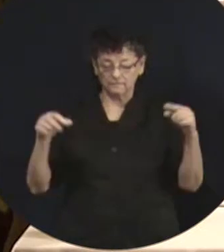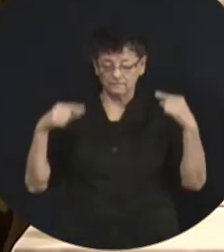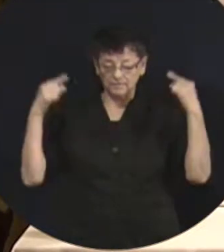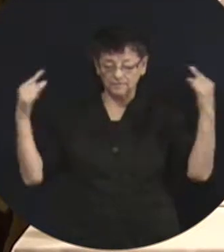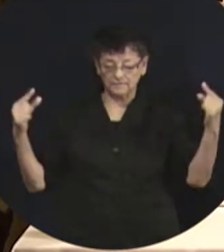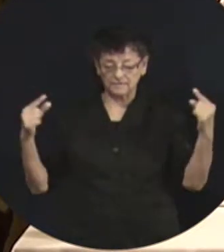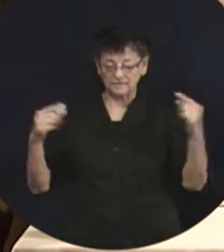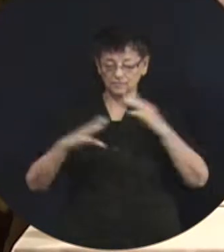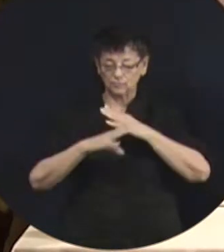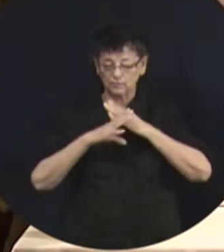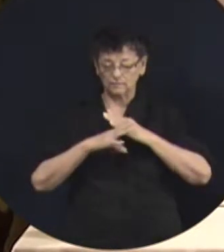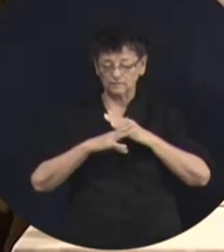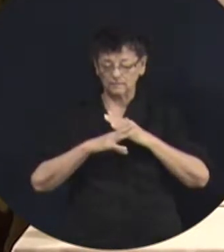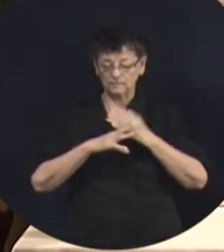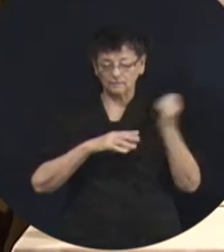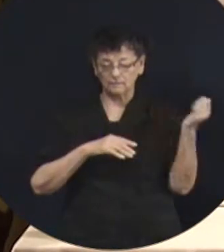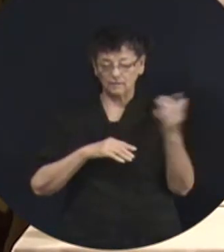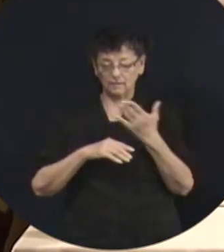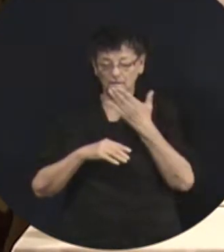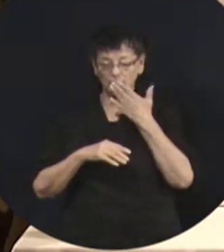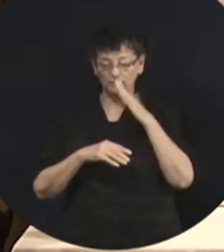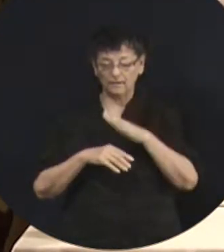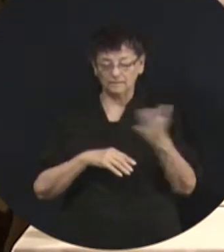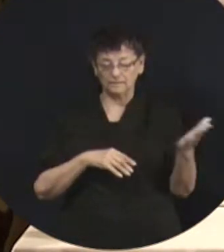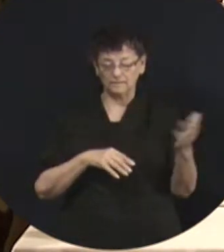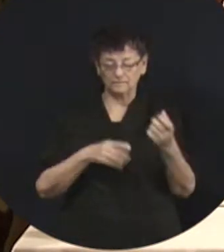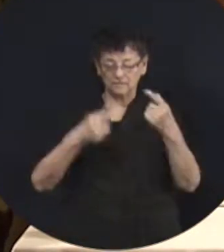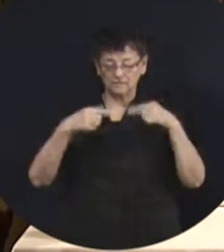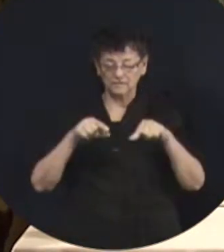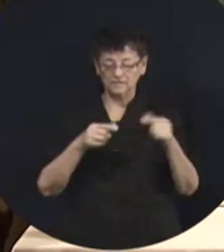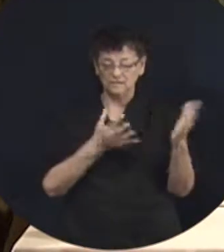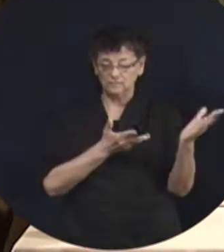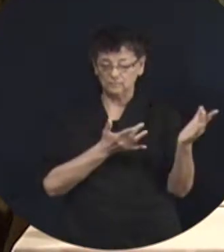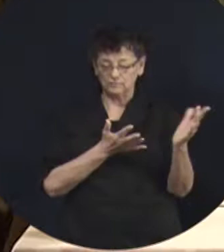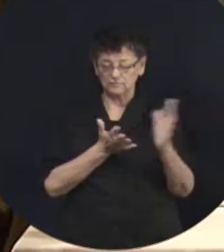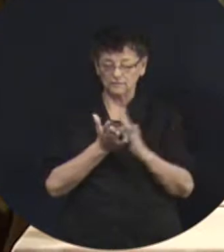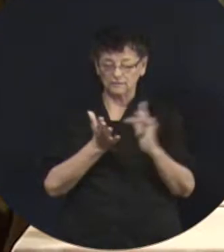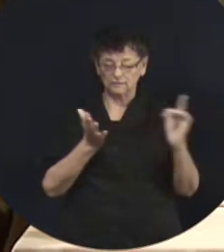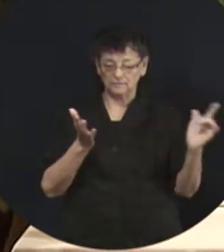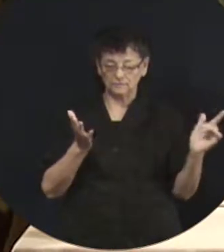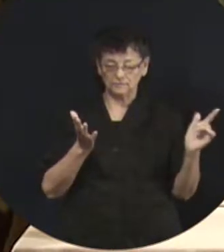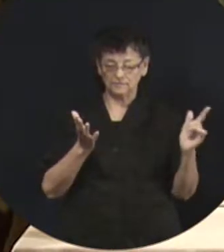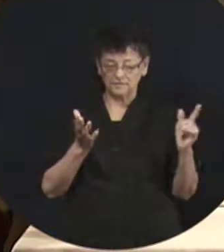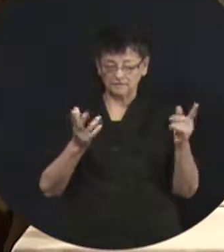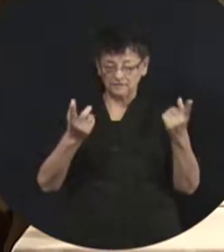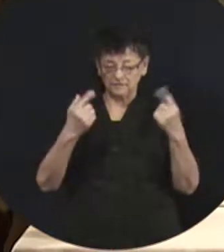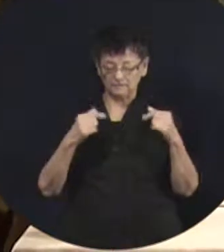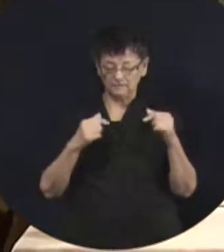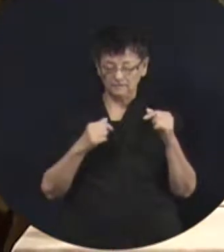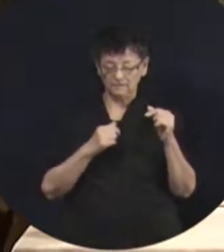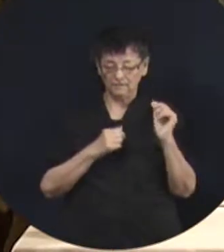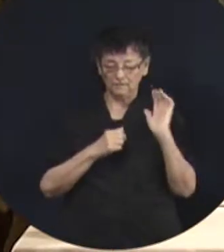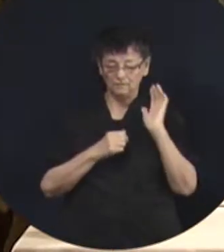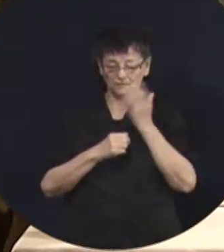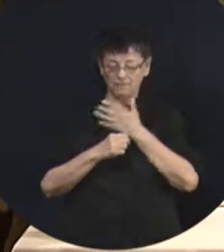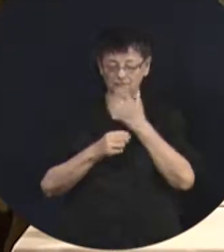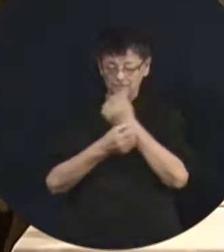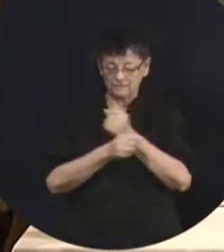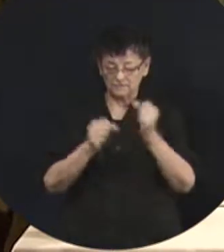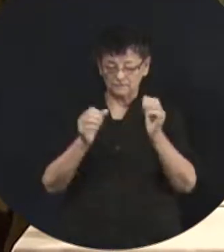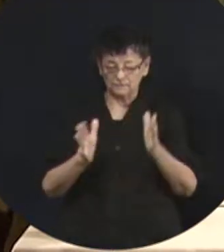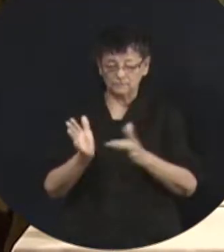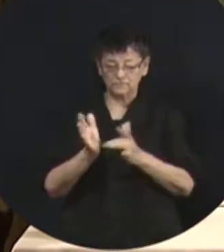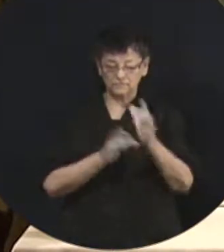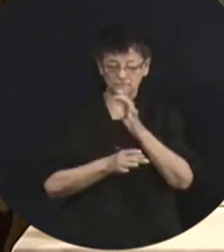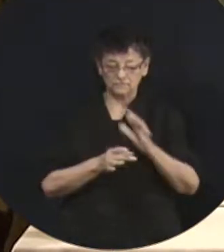pecado y protegidos de toda perturbación, mientras esperamos la gloriosa venida de nuestro